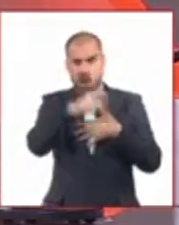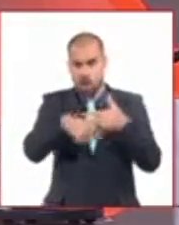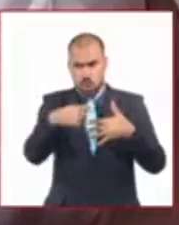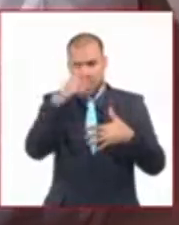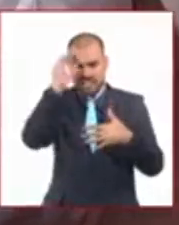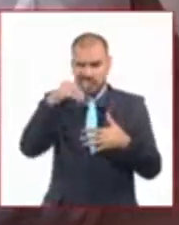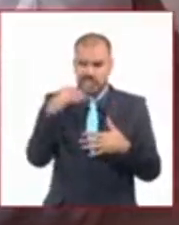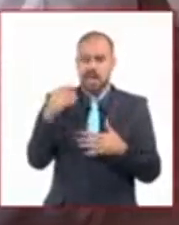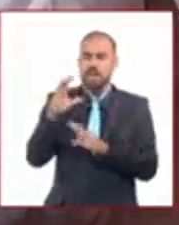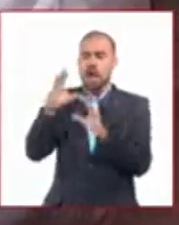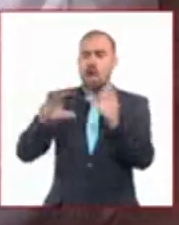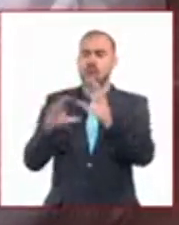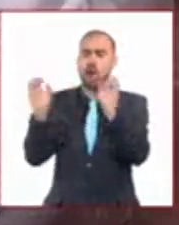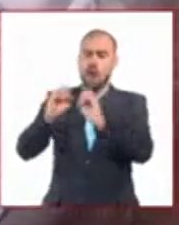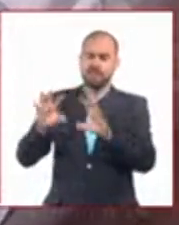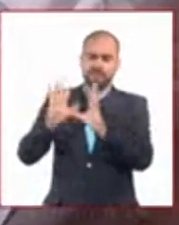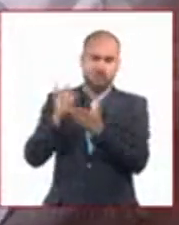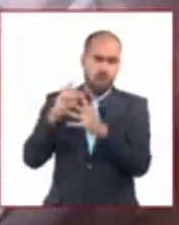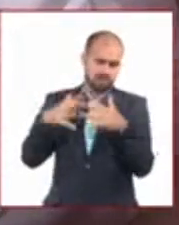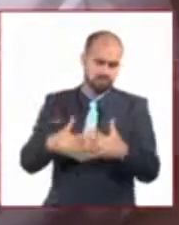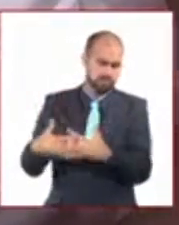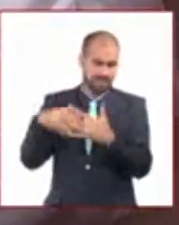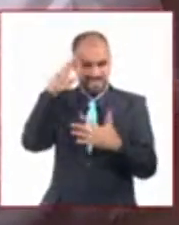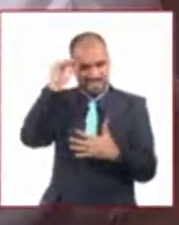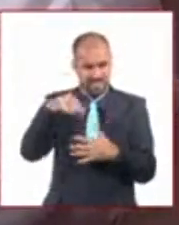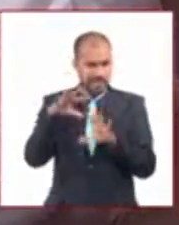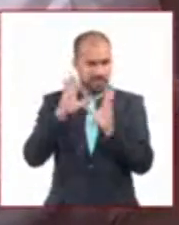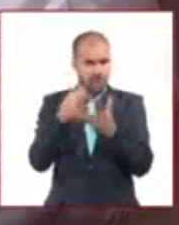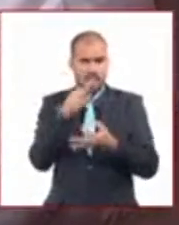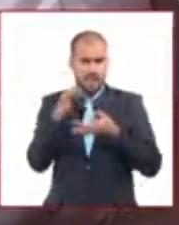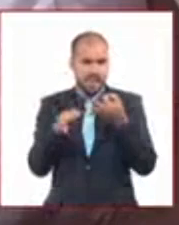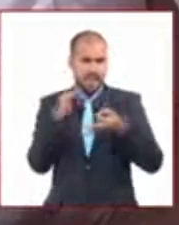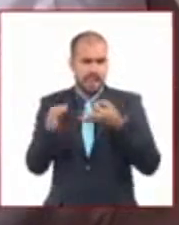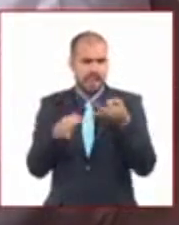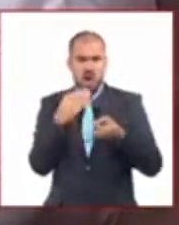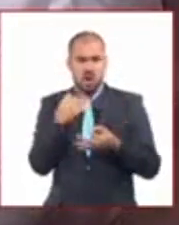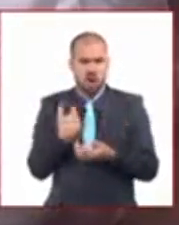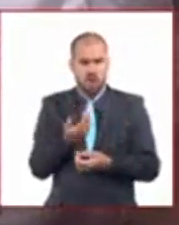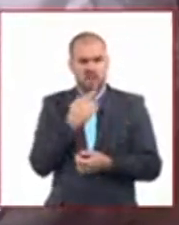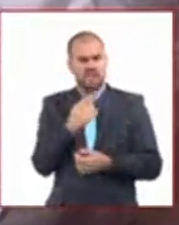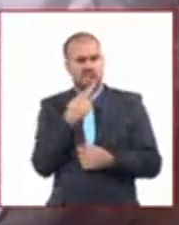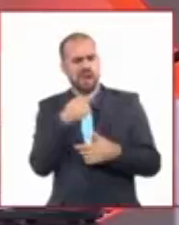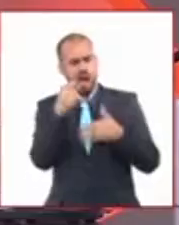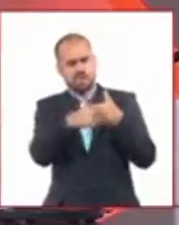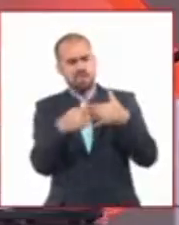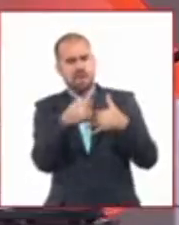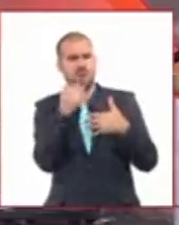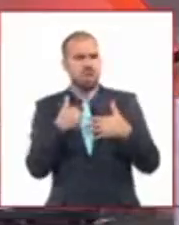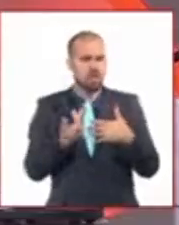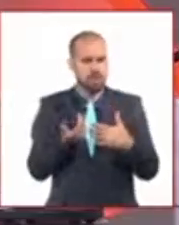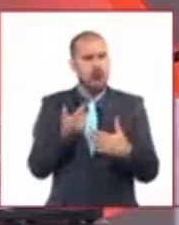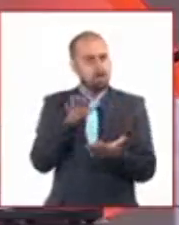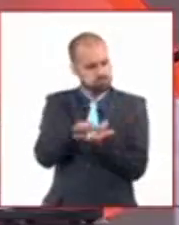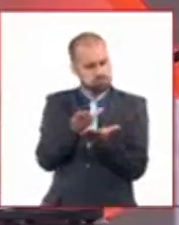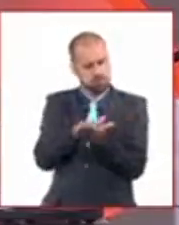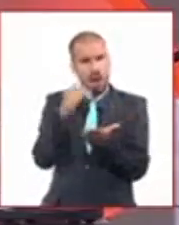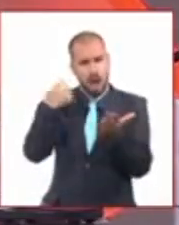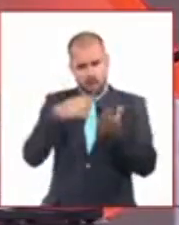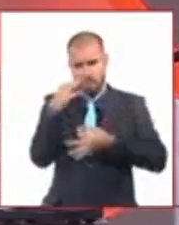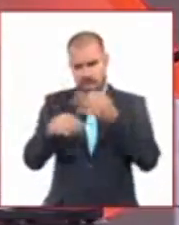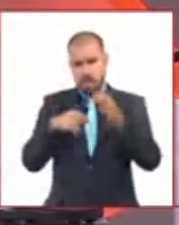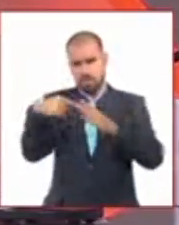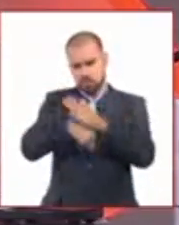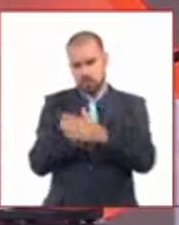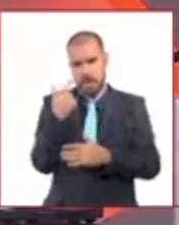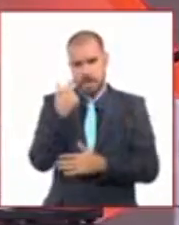eeuu cuáles son los pilares en que se ha sentado esa respuesta y eso pues estaremos hablando en breve con nuestros para listadas de esta tarde